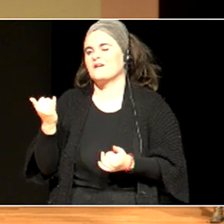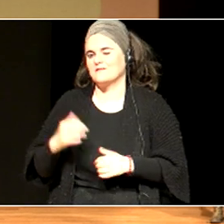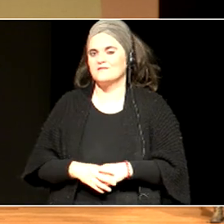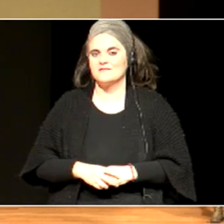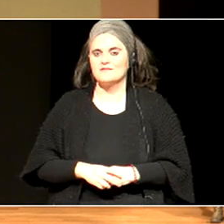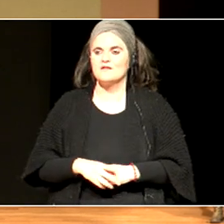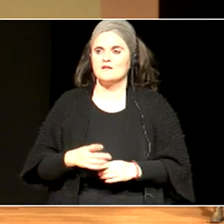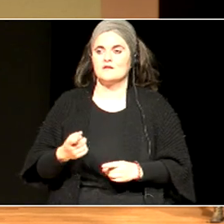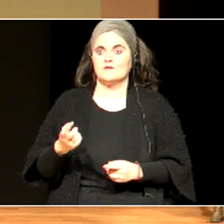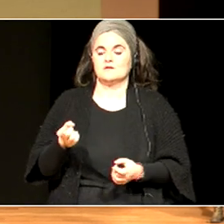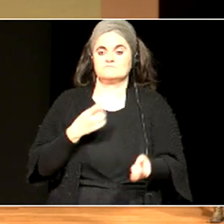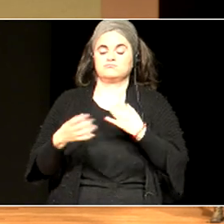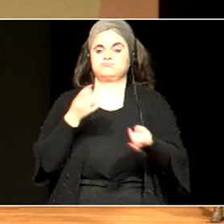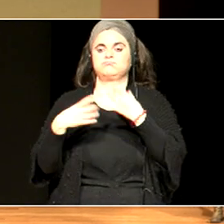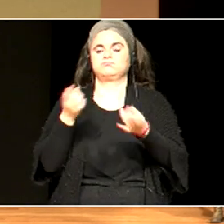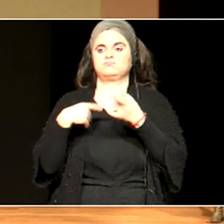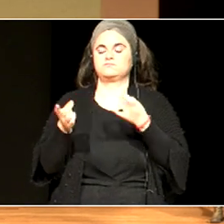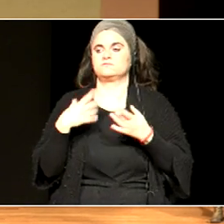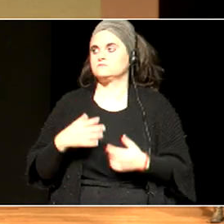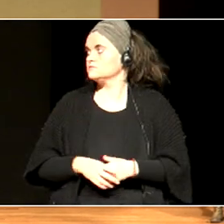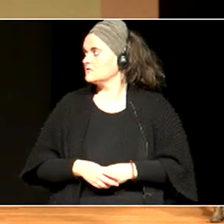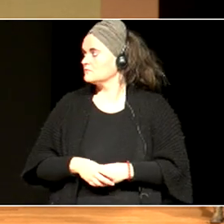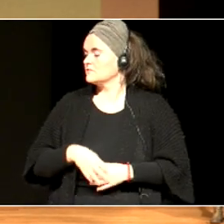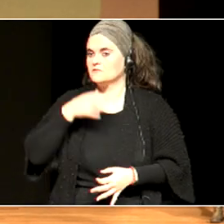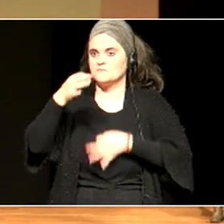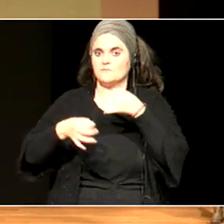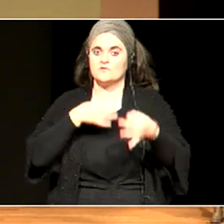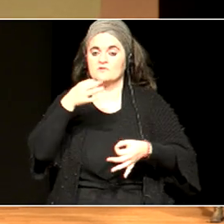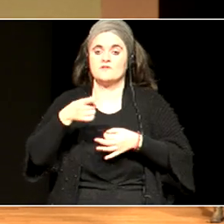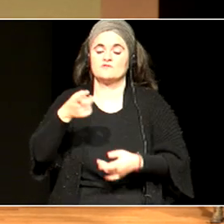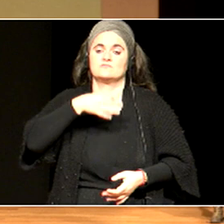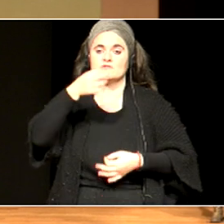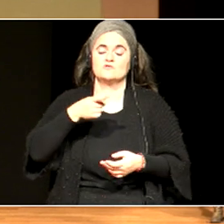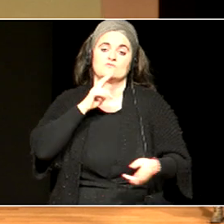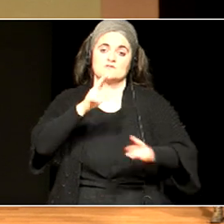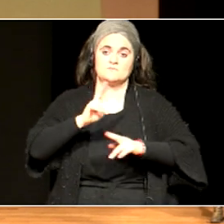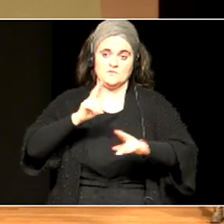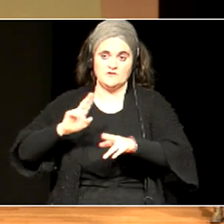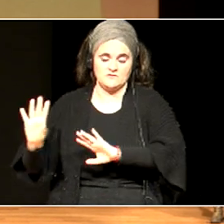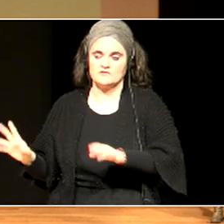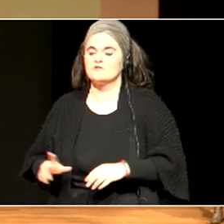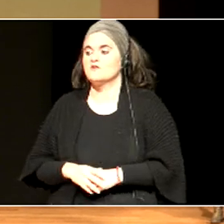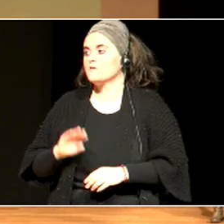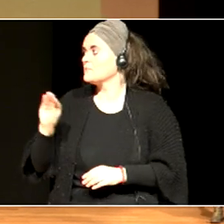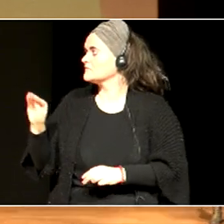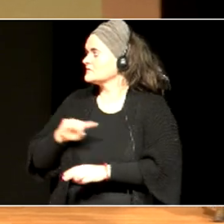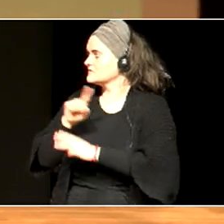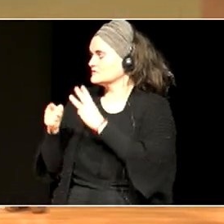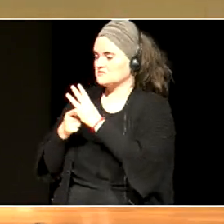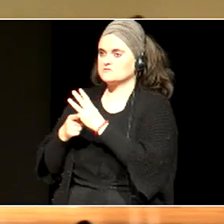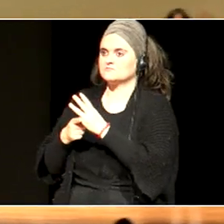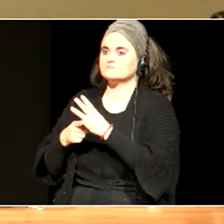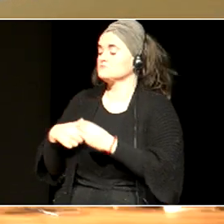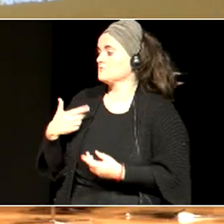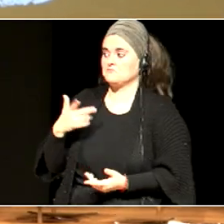pero con el paso de la ponencia has ido respondiendo las ya o sea que te vamos a hacer tres si te parece las que queráis